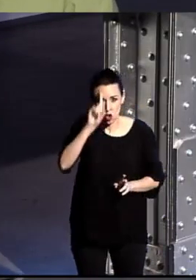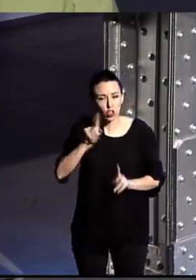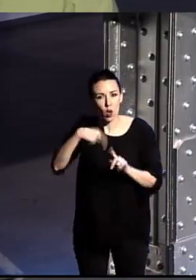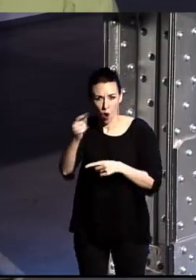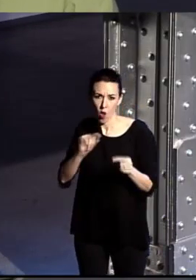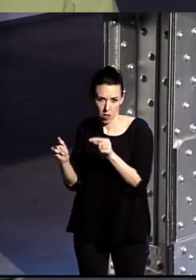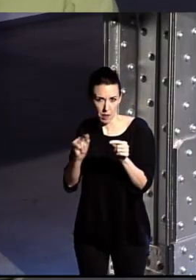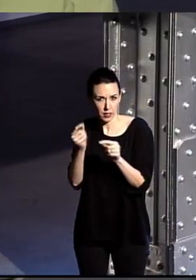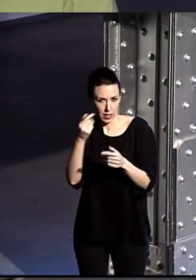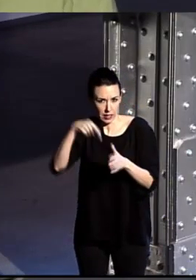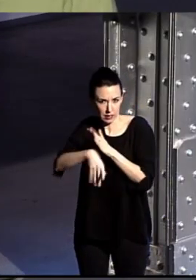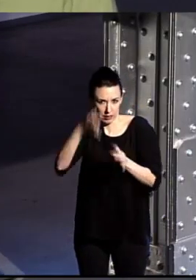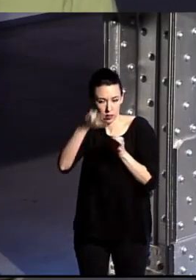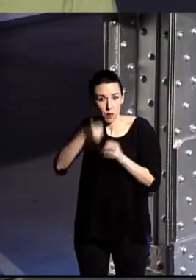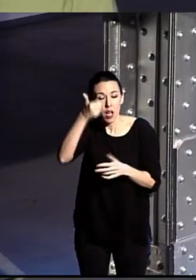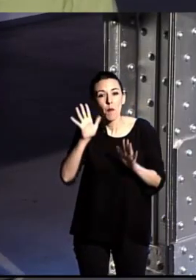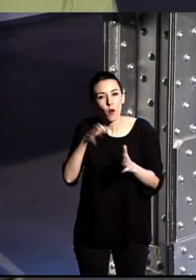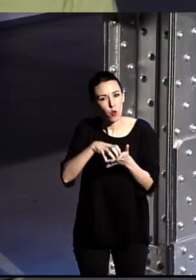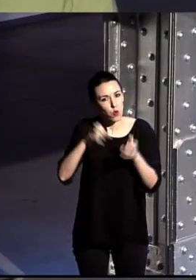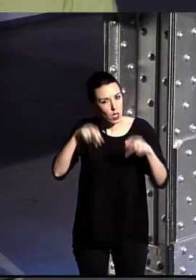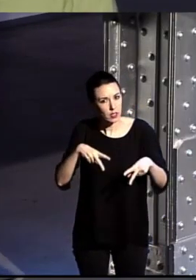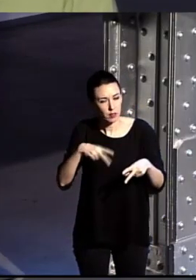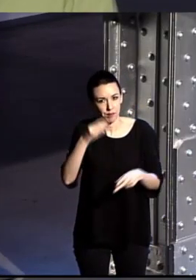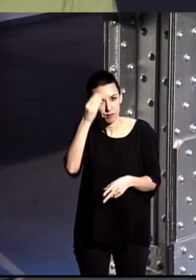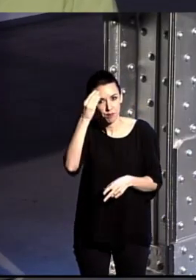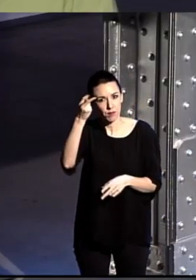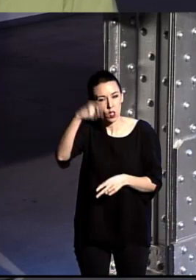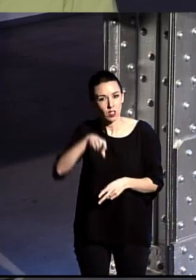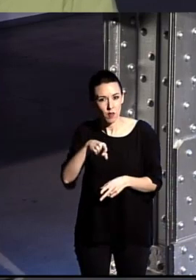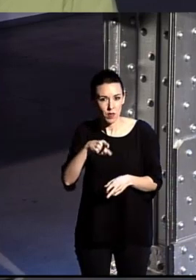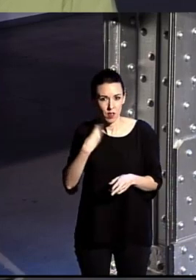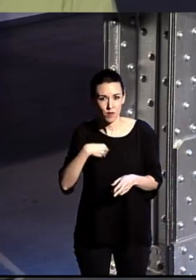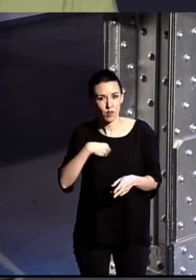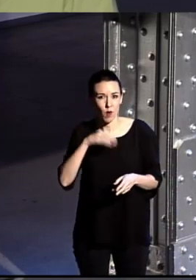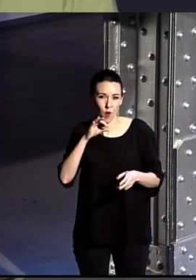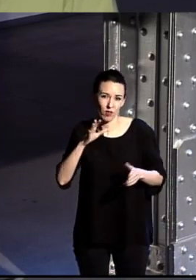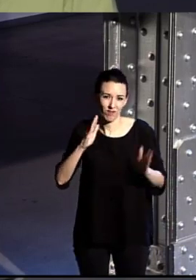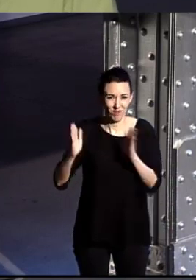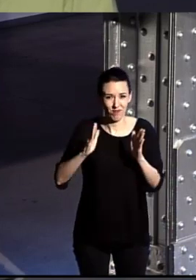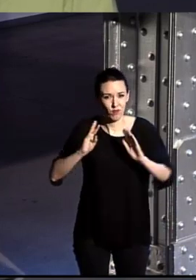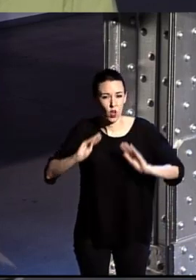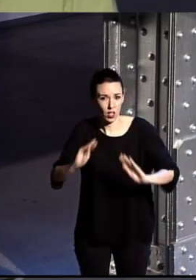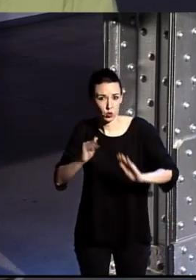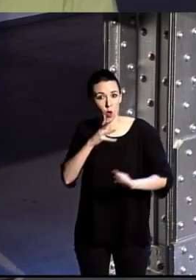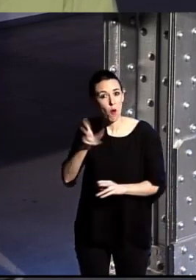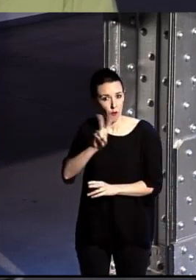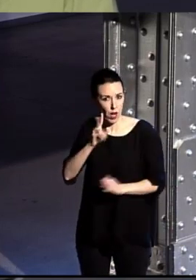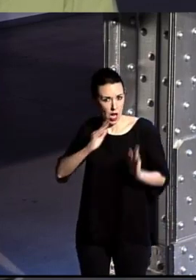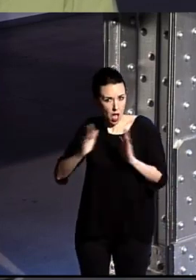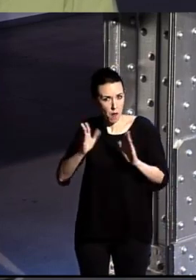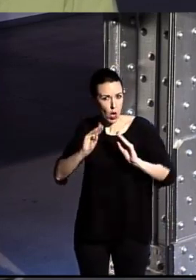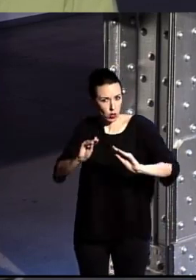ello, pero sin duda, bueno, yo creo que también respondiendo al espíritu de su tiempo, porque Verne era ante todo un hombre de su